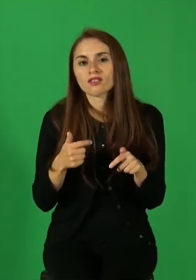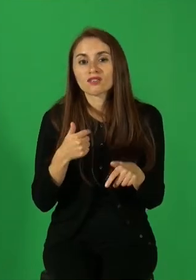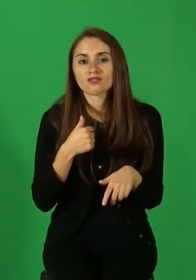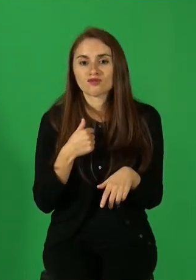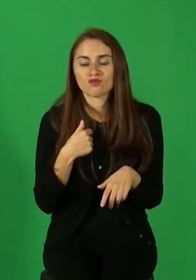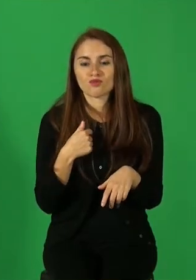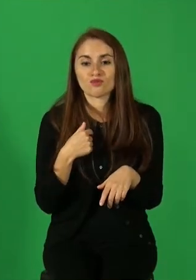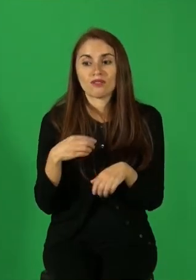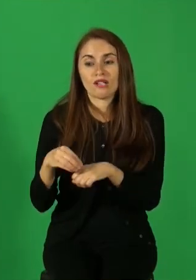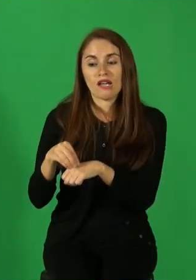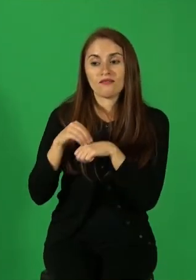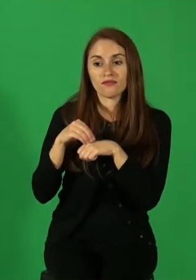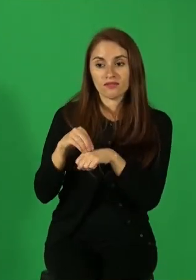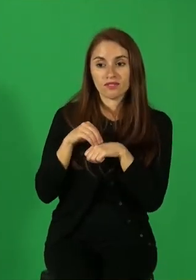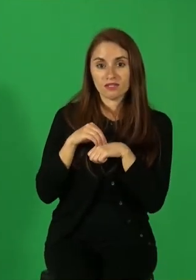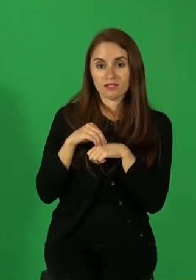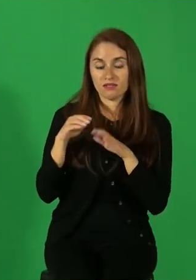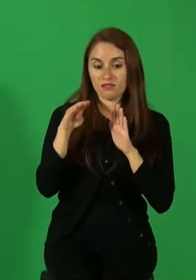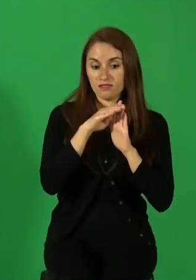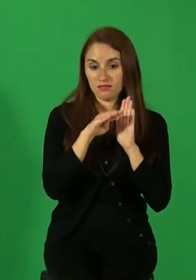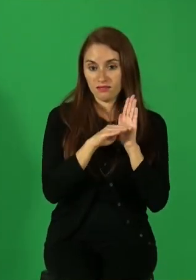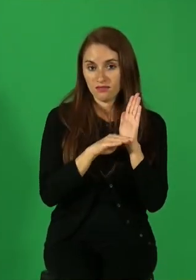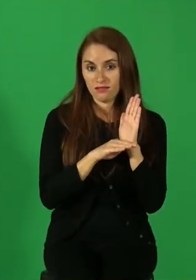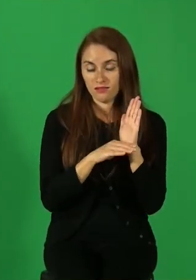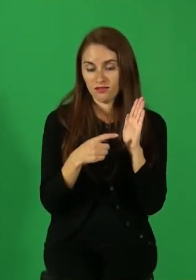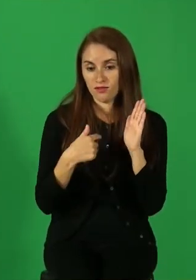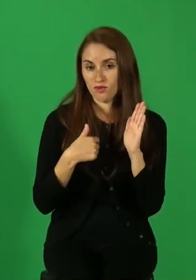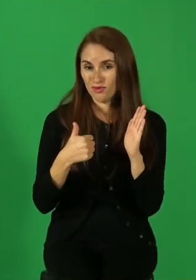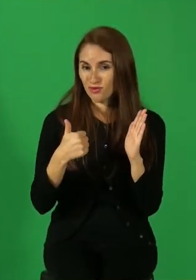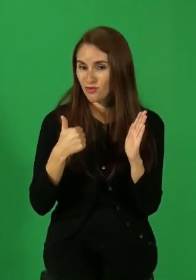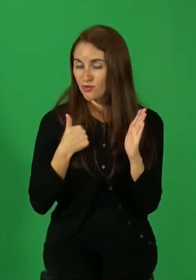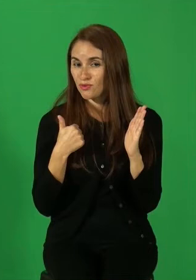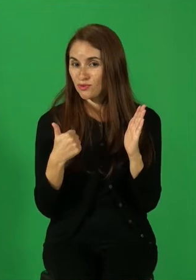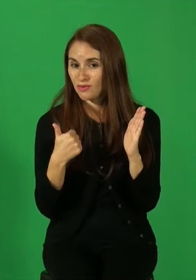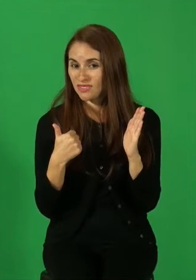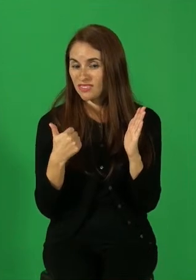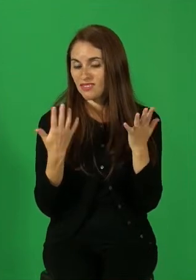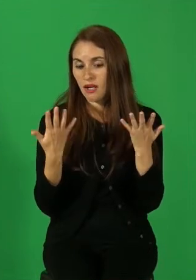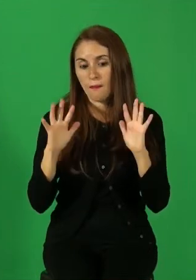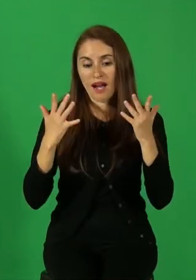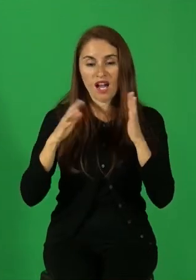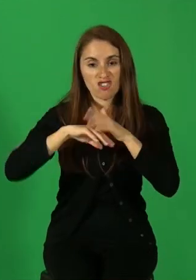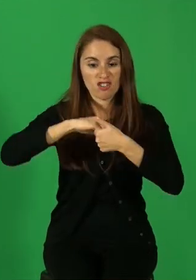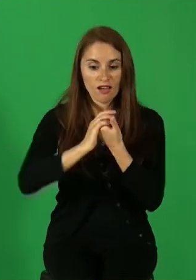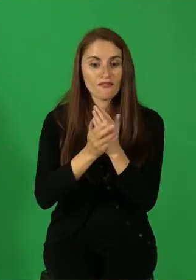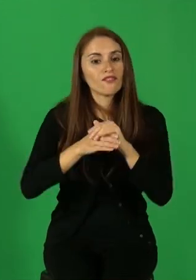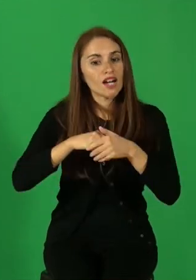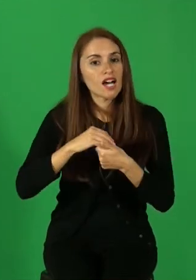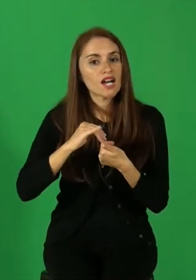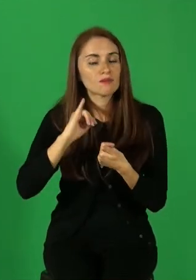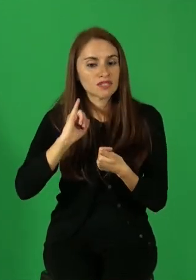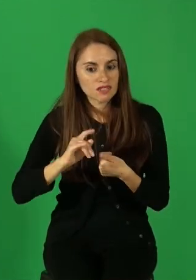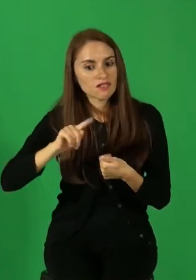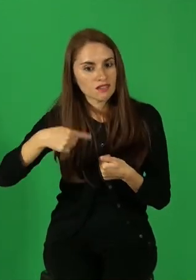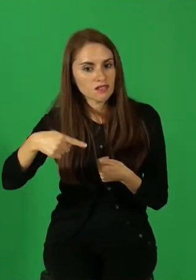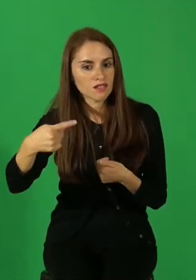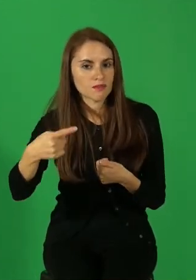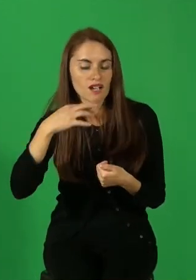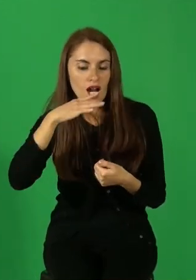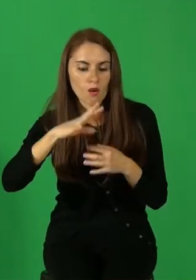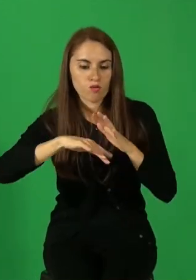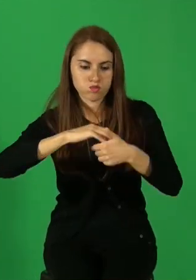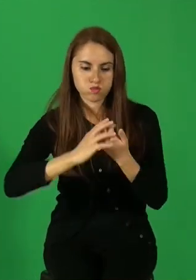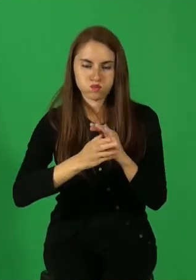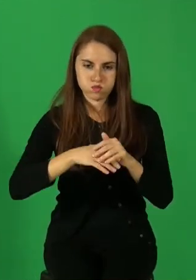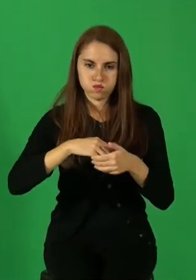las recomendaciones del Ministerio de Salud en lavarme constantemente las manos con abundante